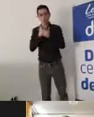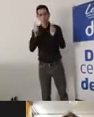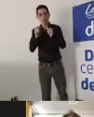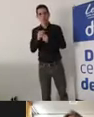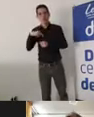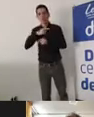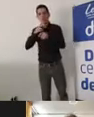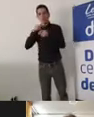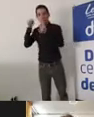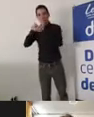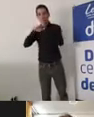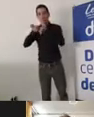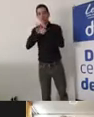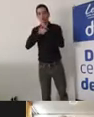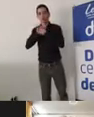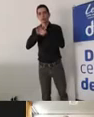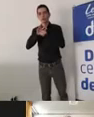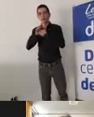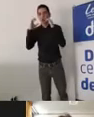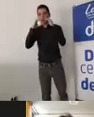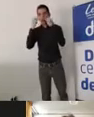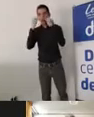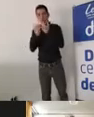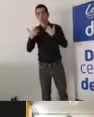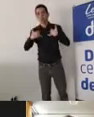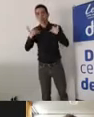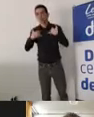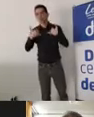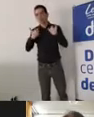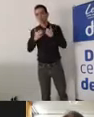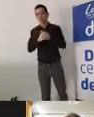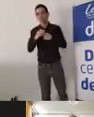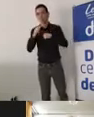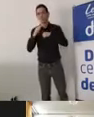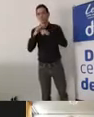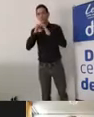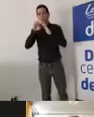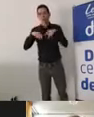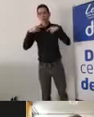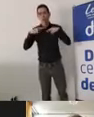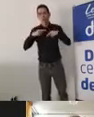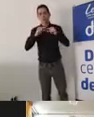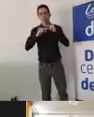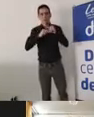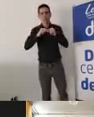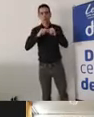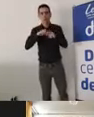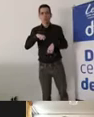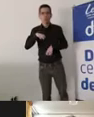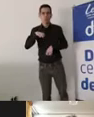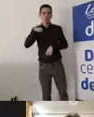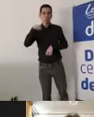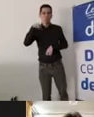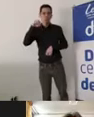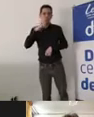porque es muy distinto el ejercicio de la ciudadanía a los 40 años, a los 70, a los 10 años cuando se es niño, que